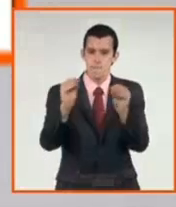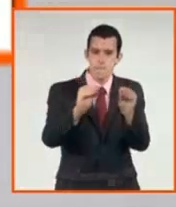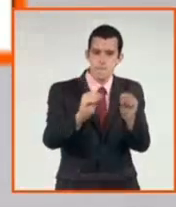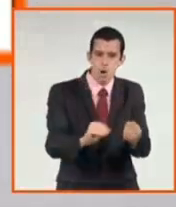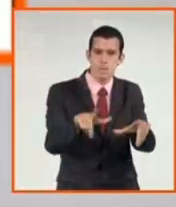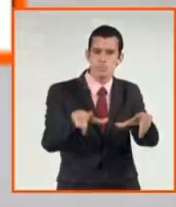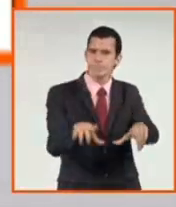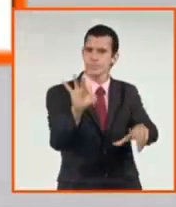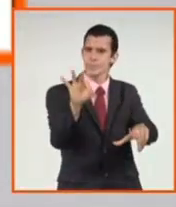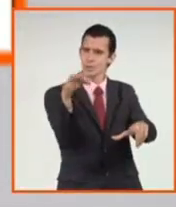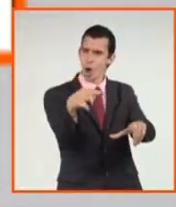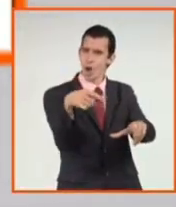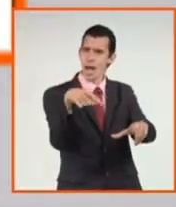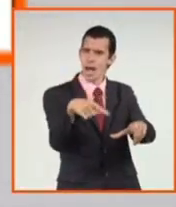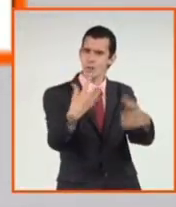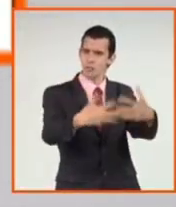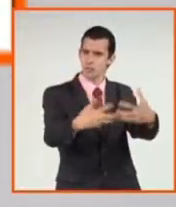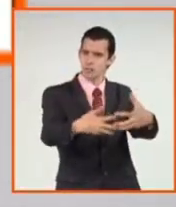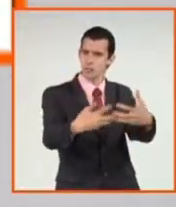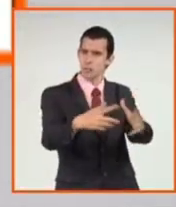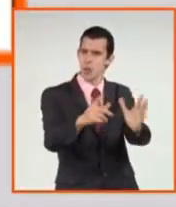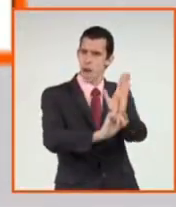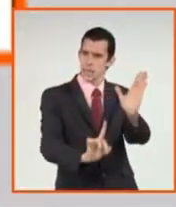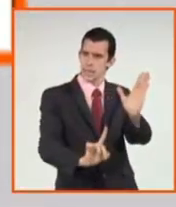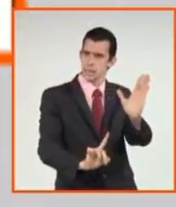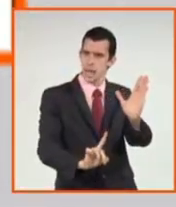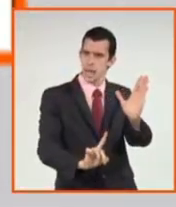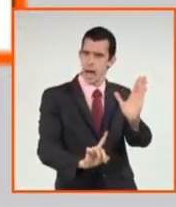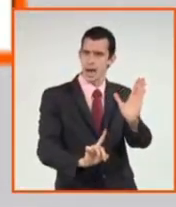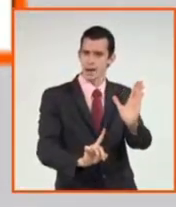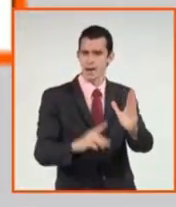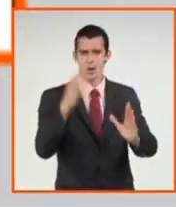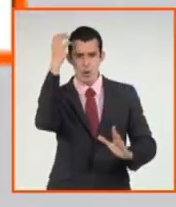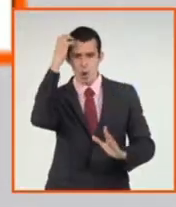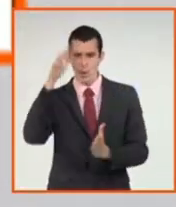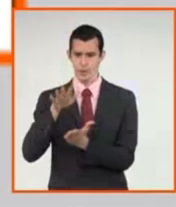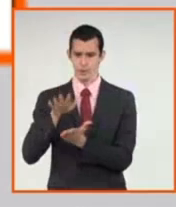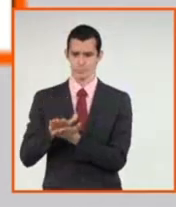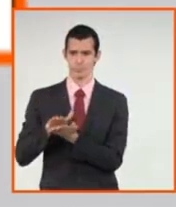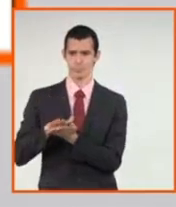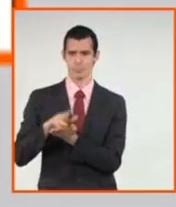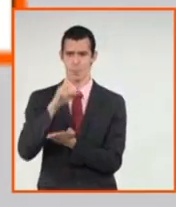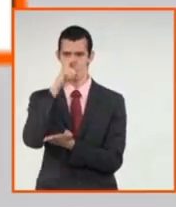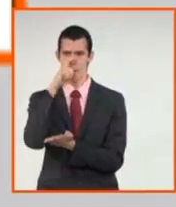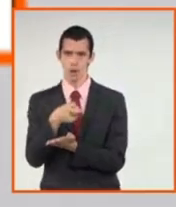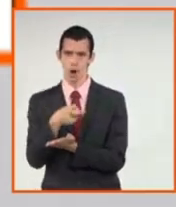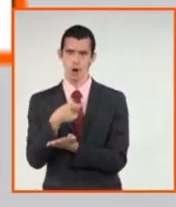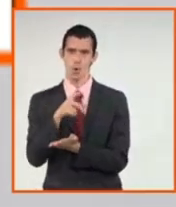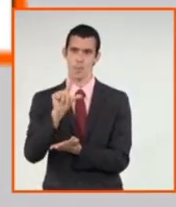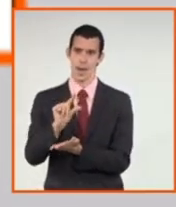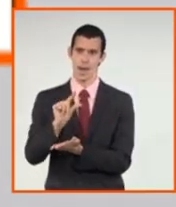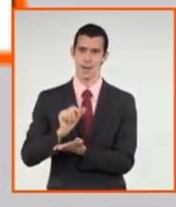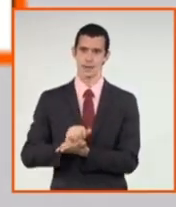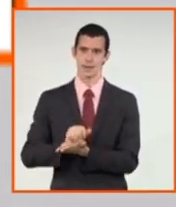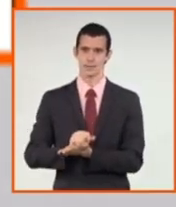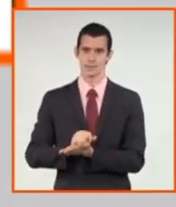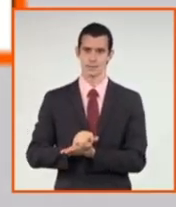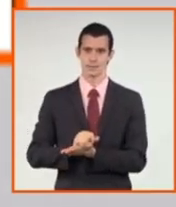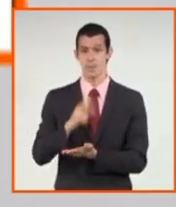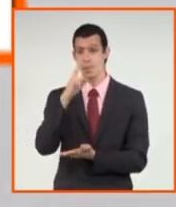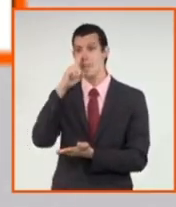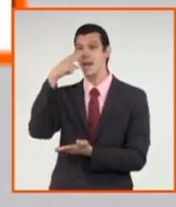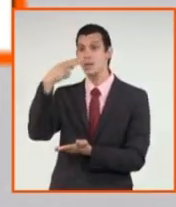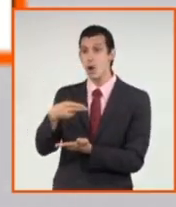exactamente quiere decir como ha explicado durante 20 años de una vez que ya el consumidor depósito el financiamiento en la